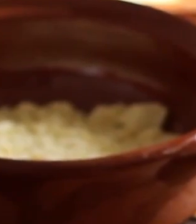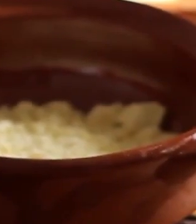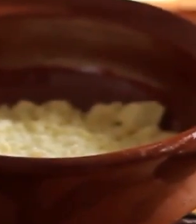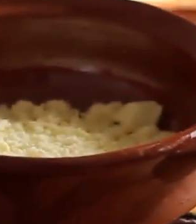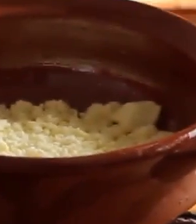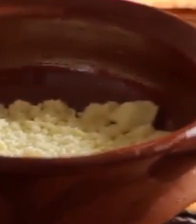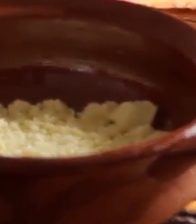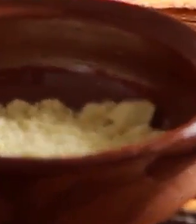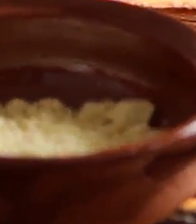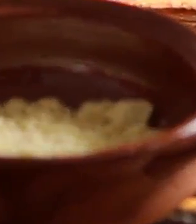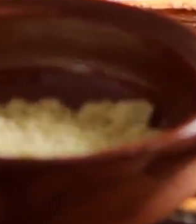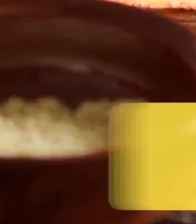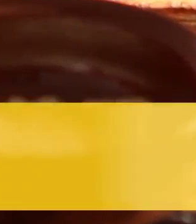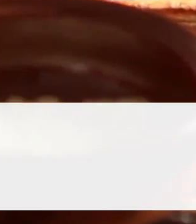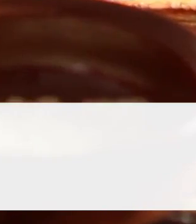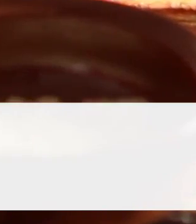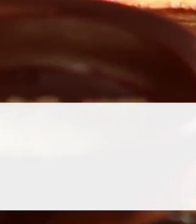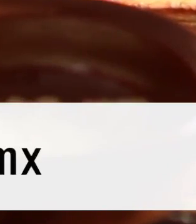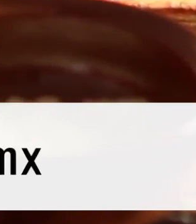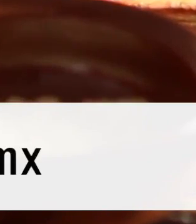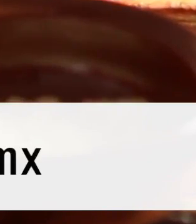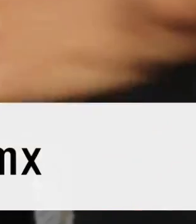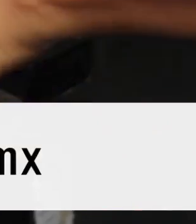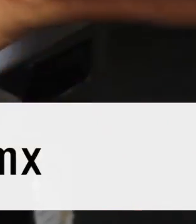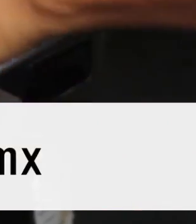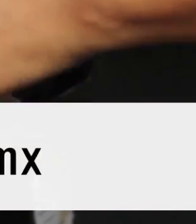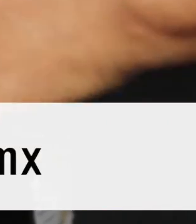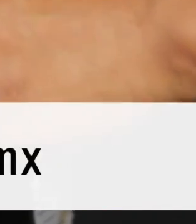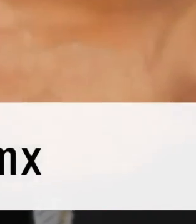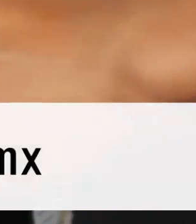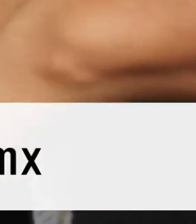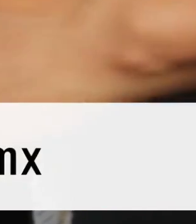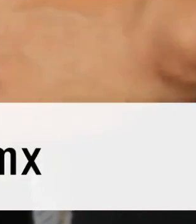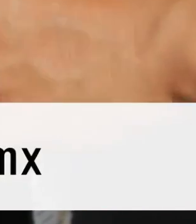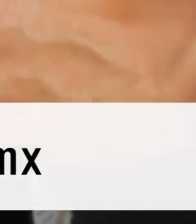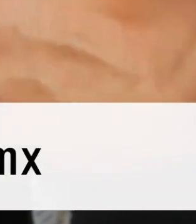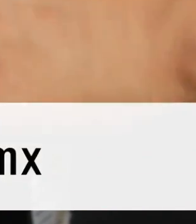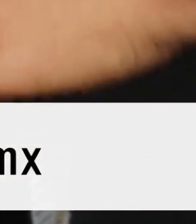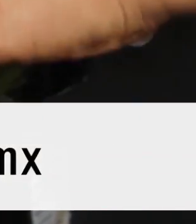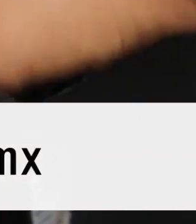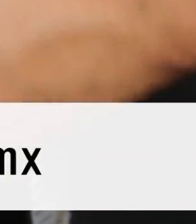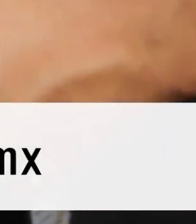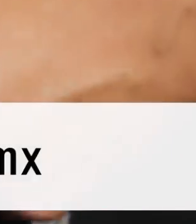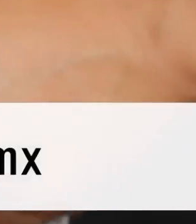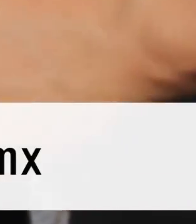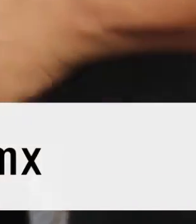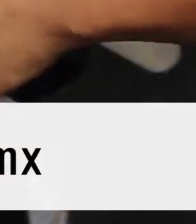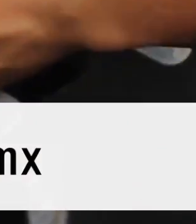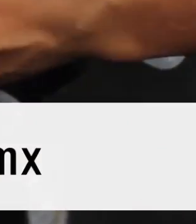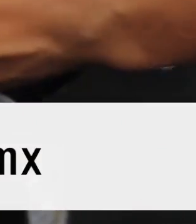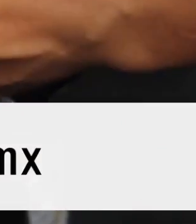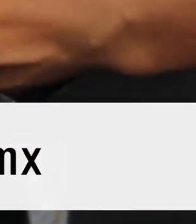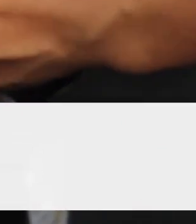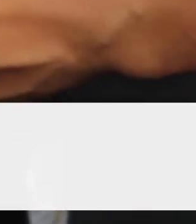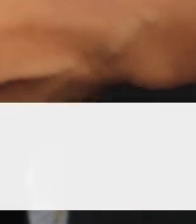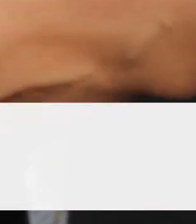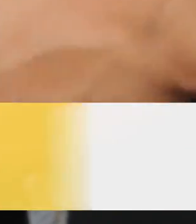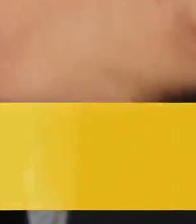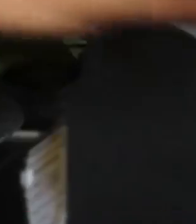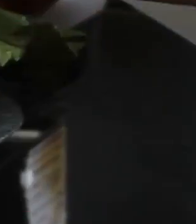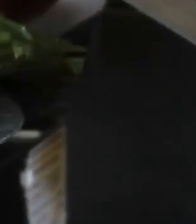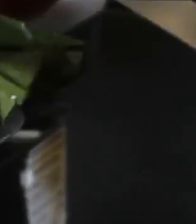maíz o de plátano. Además, pueden tener sabor dulce o salado. Actualmente, los tamales son parte importante de la dieta